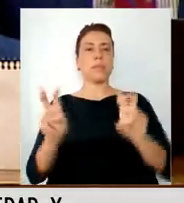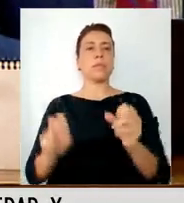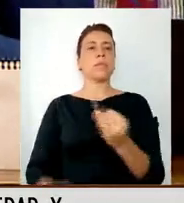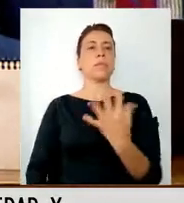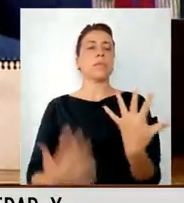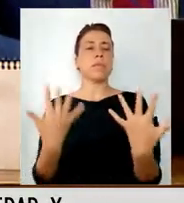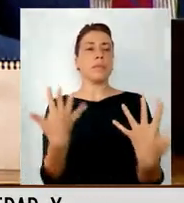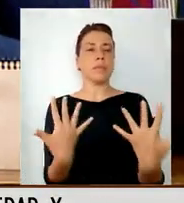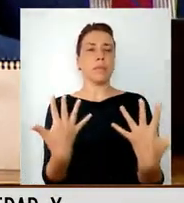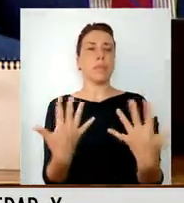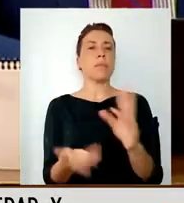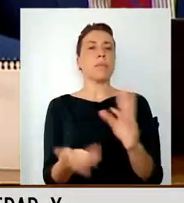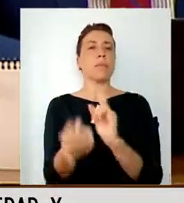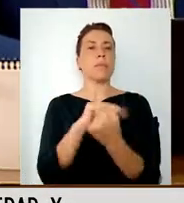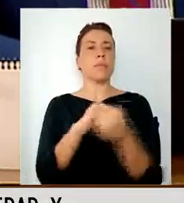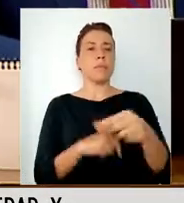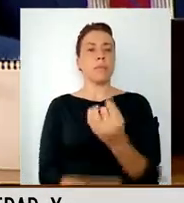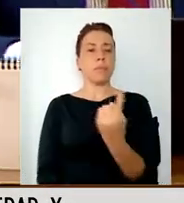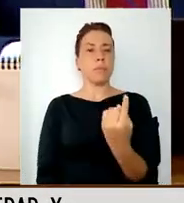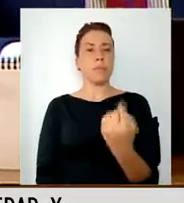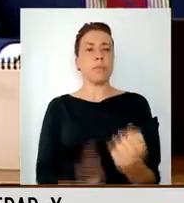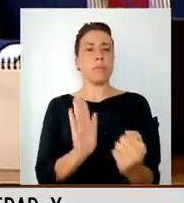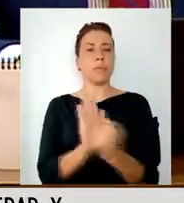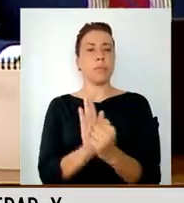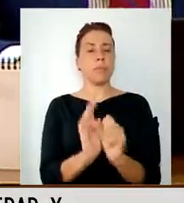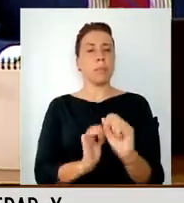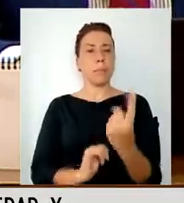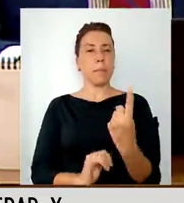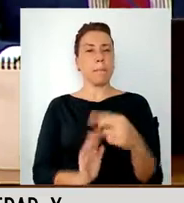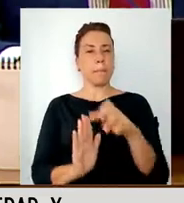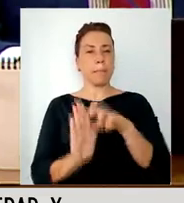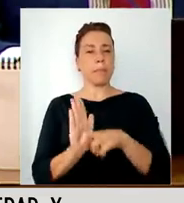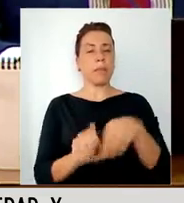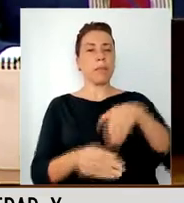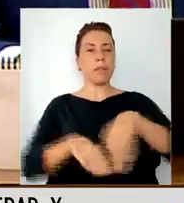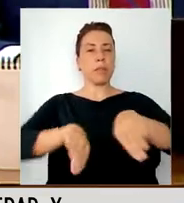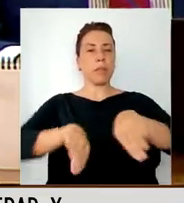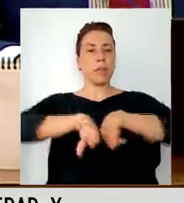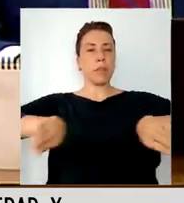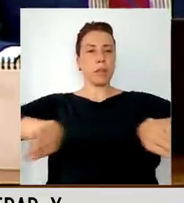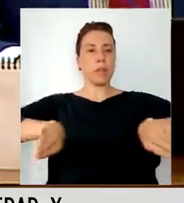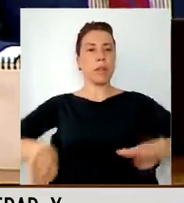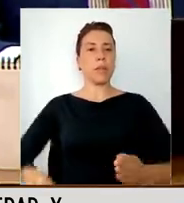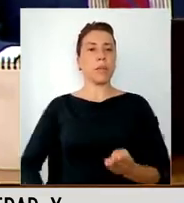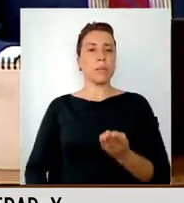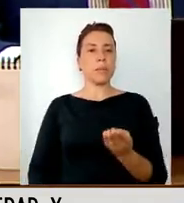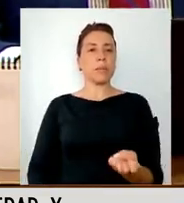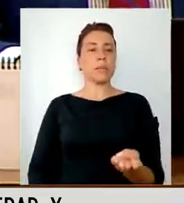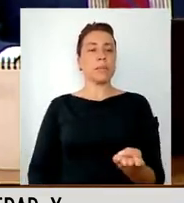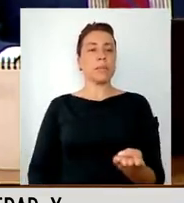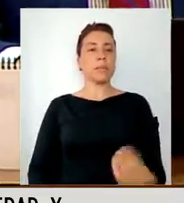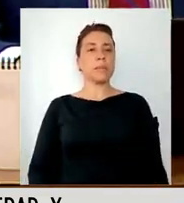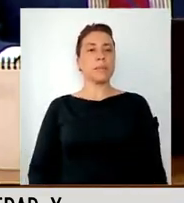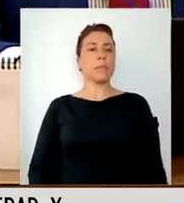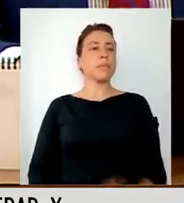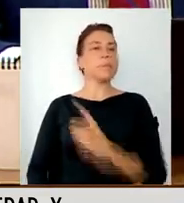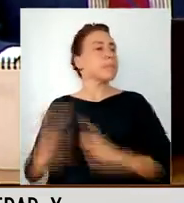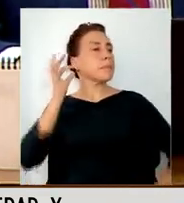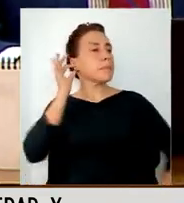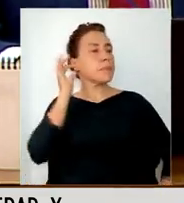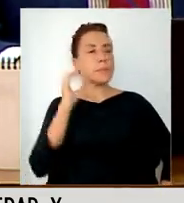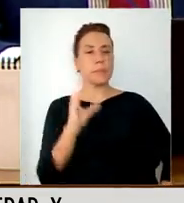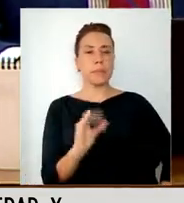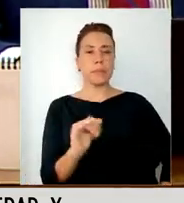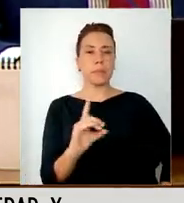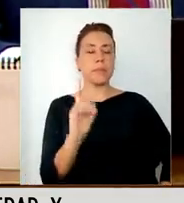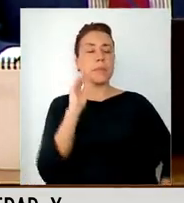ha pasado ser 11 del artículo primero del proyecto cuya votación separada ha sido solicitada por la diputada Sofía Cid y que contar las